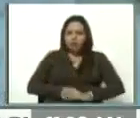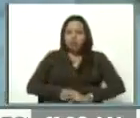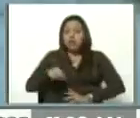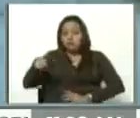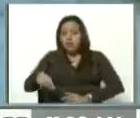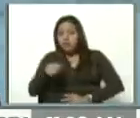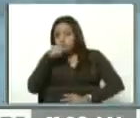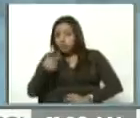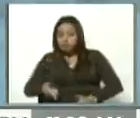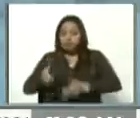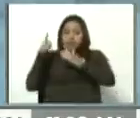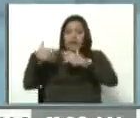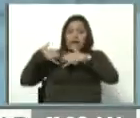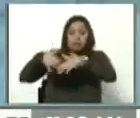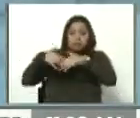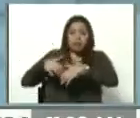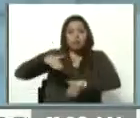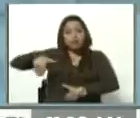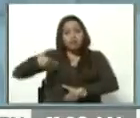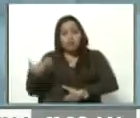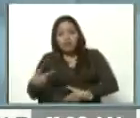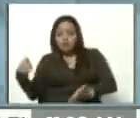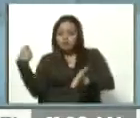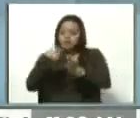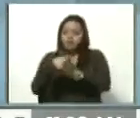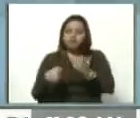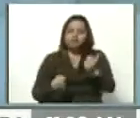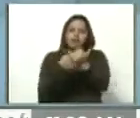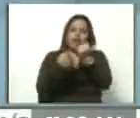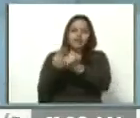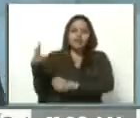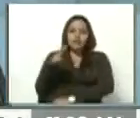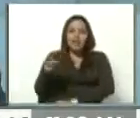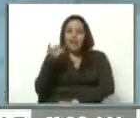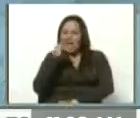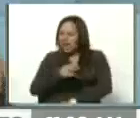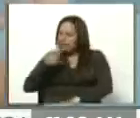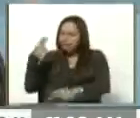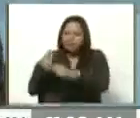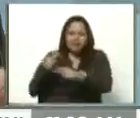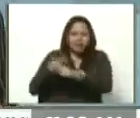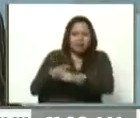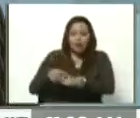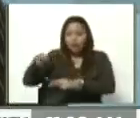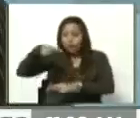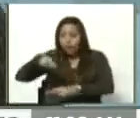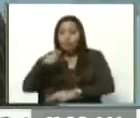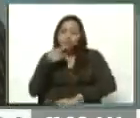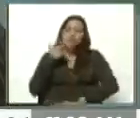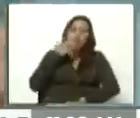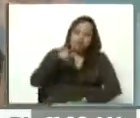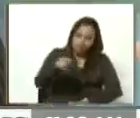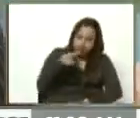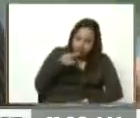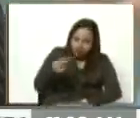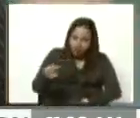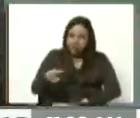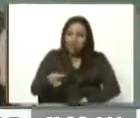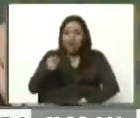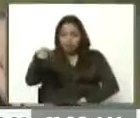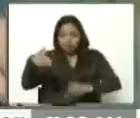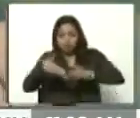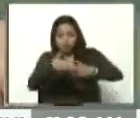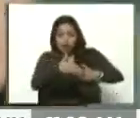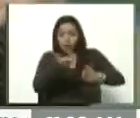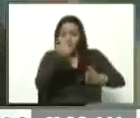permitir que empresas pudieran invertir en Venezuela. Había muchas amenazas. Si usted invierte en Venezuela o si le permito que el buque de usted